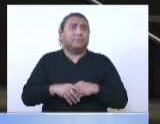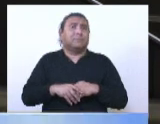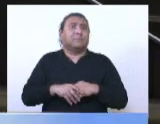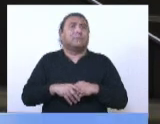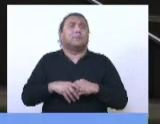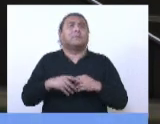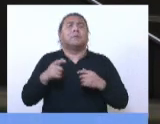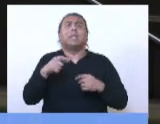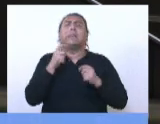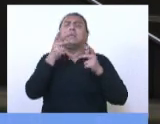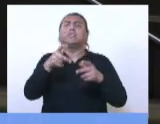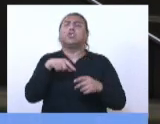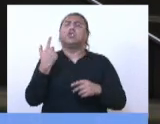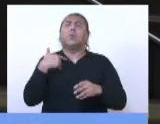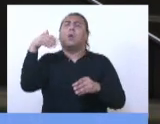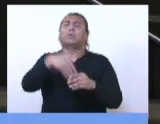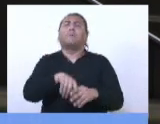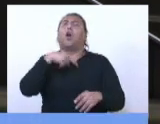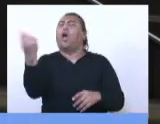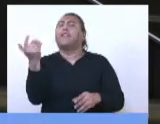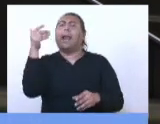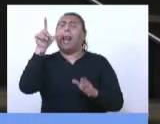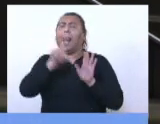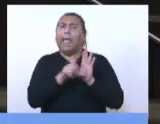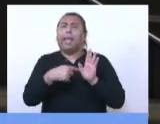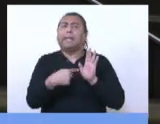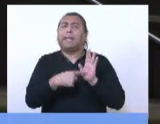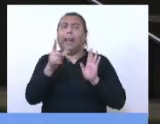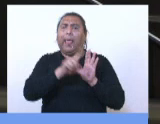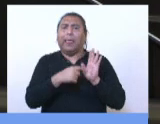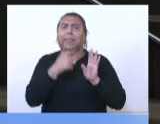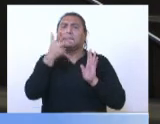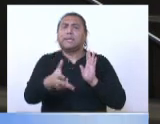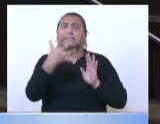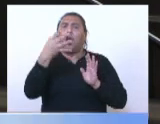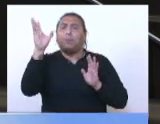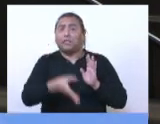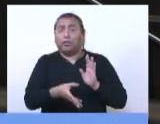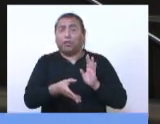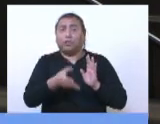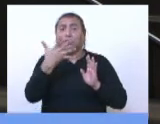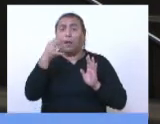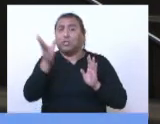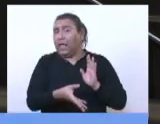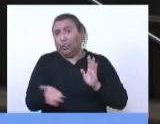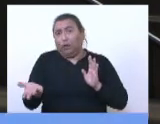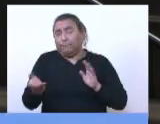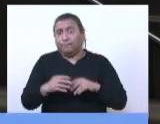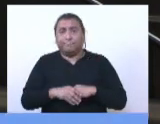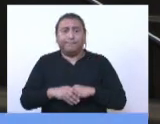porque votamos la otra ley y la ley que votamos decía el 5% el 5%